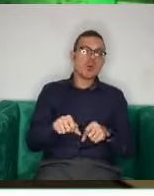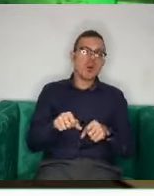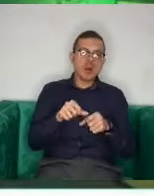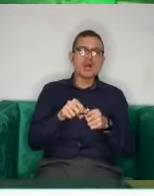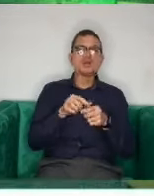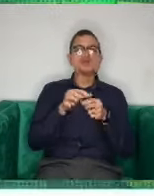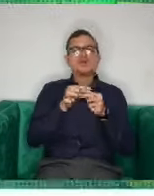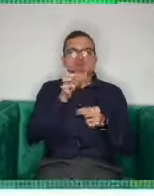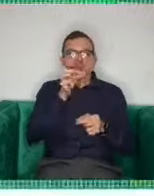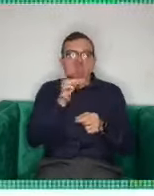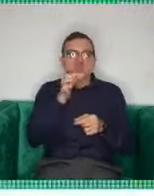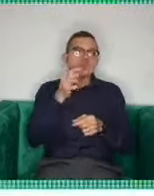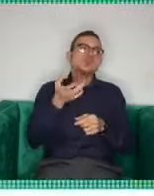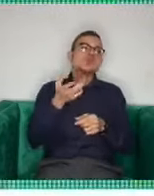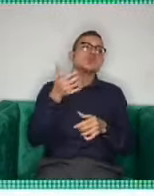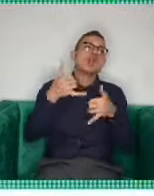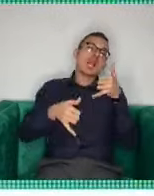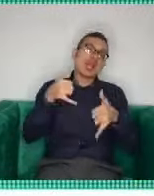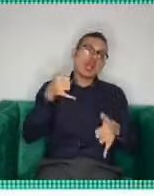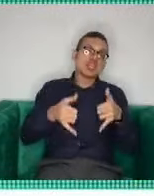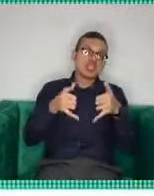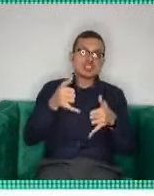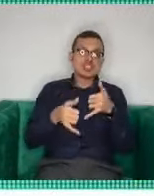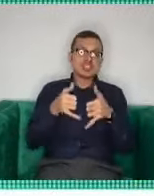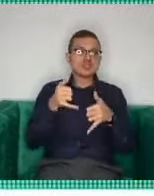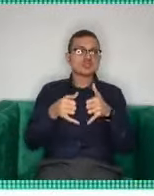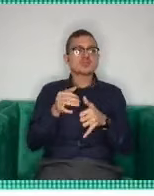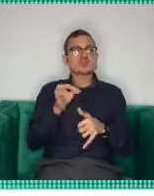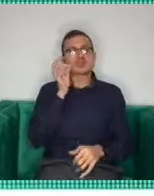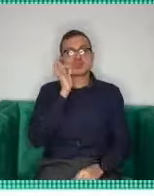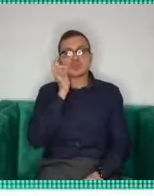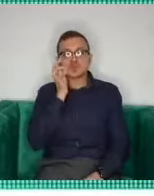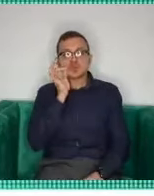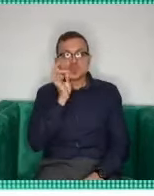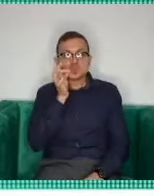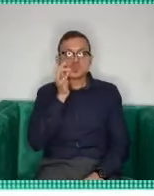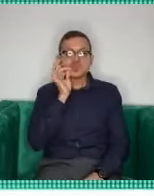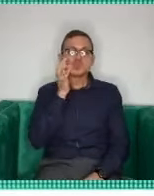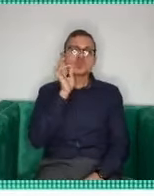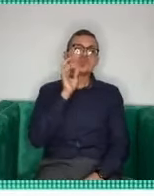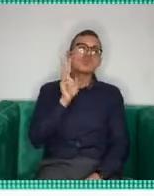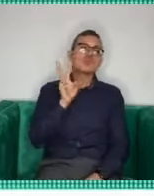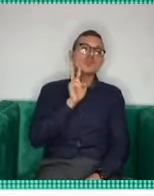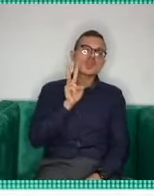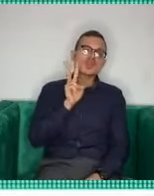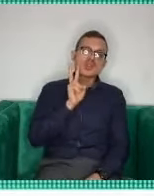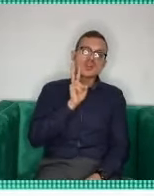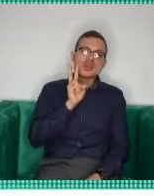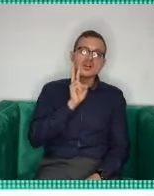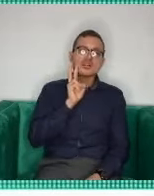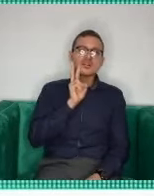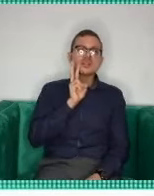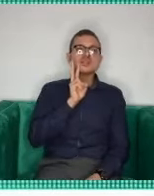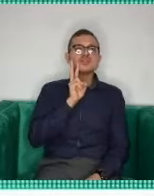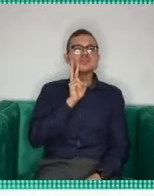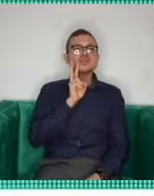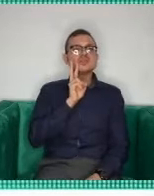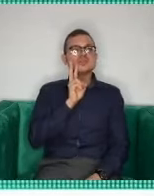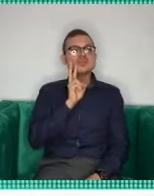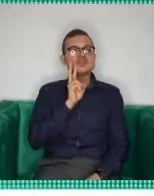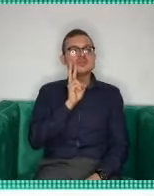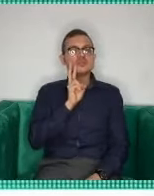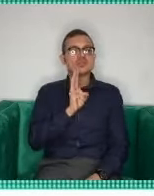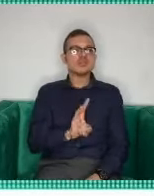de leche, con sus frutas, quizás un vegetal. Tenemos también vegetales con muchas propiedades antiinflamatorias